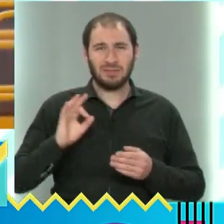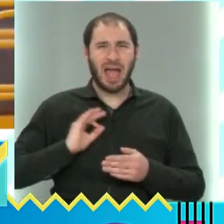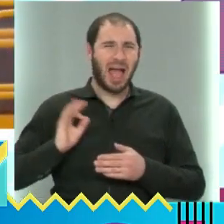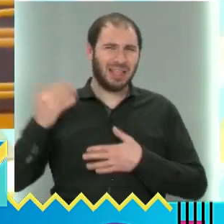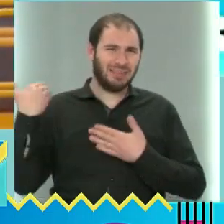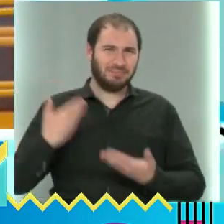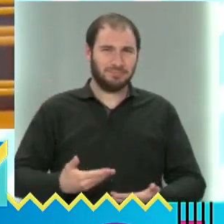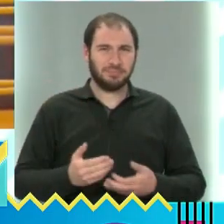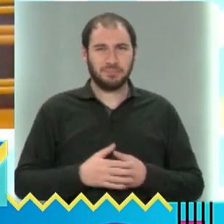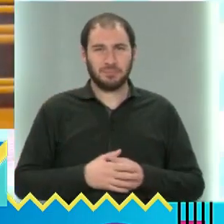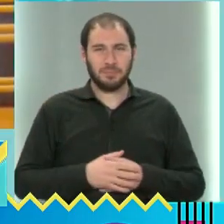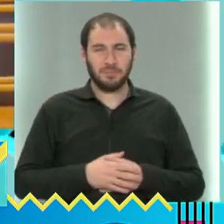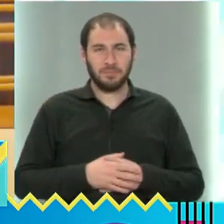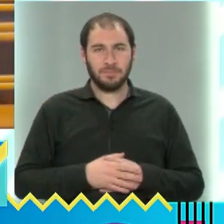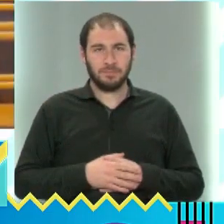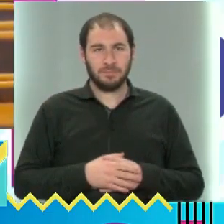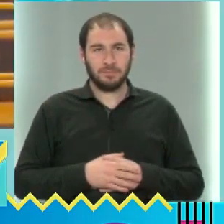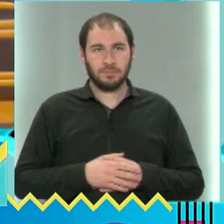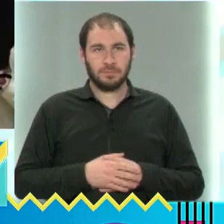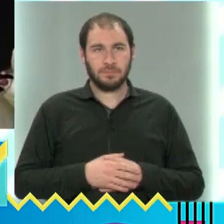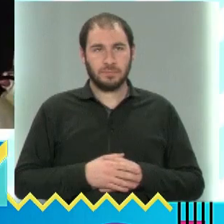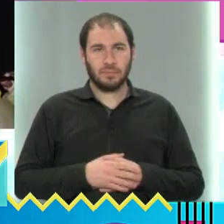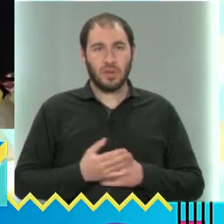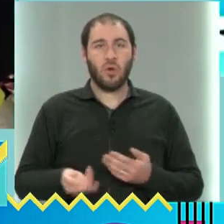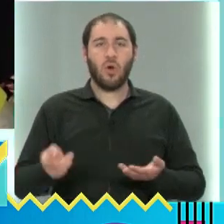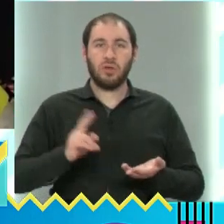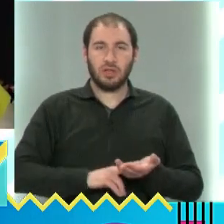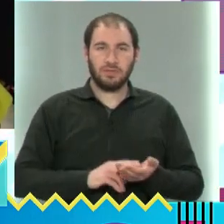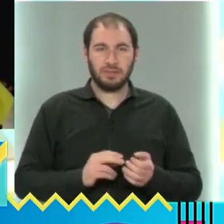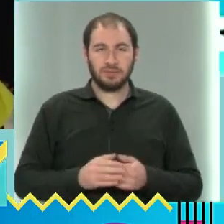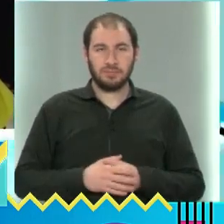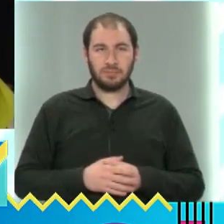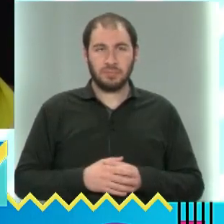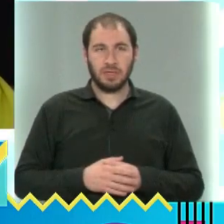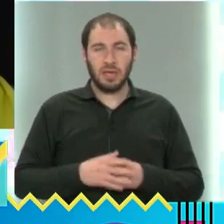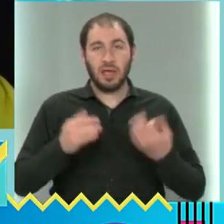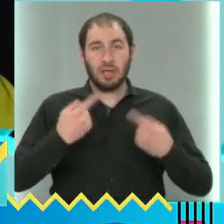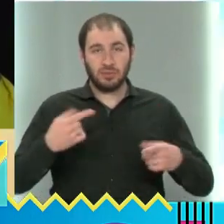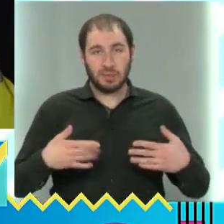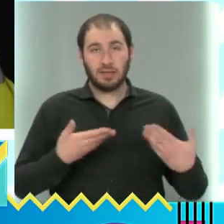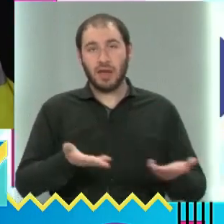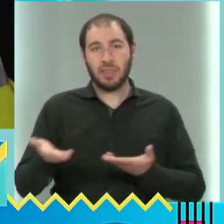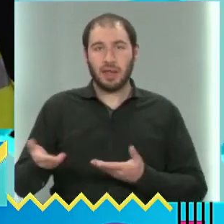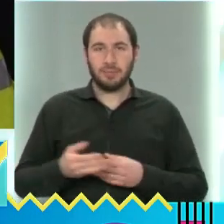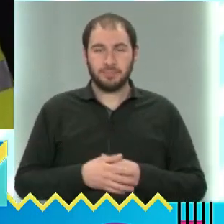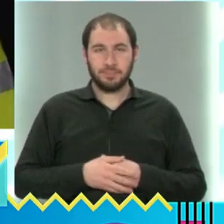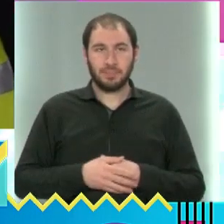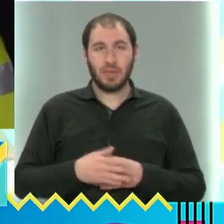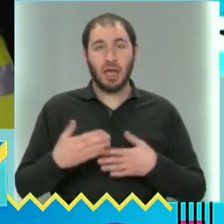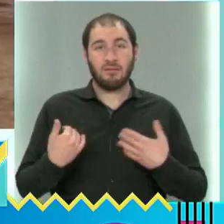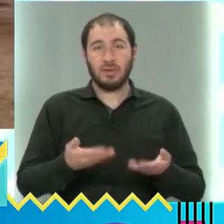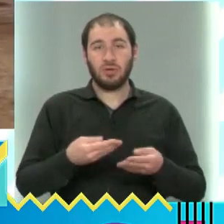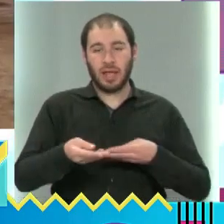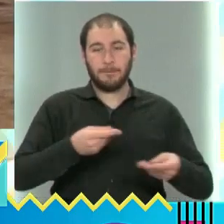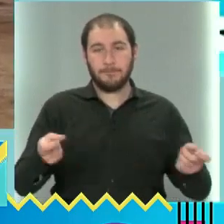muchísimos años. Está volviendo ha sacado instrumentos para beneficiar a